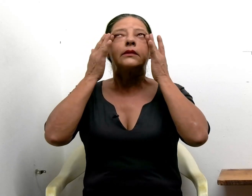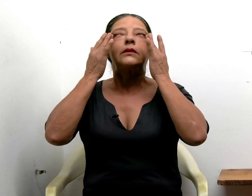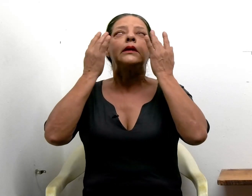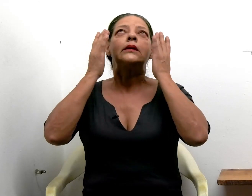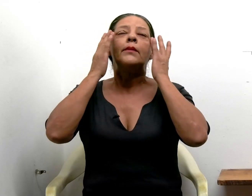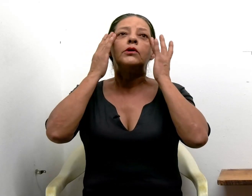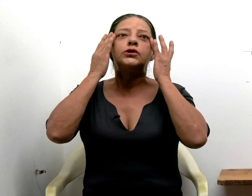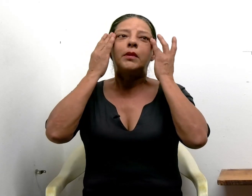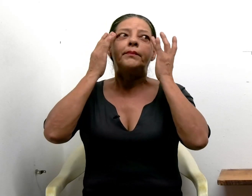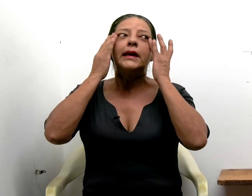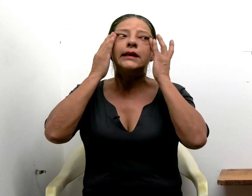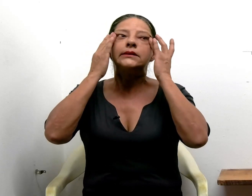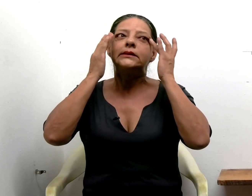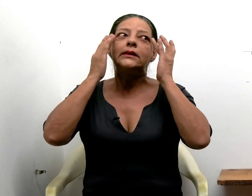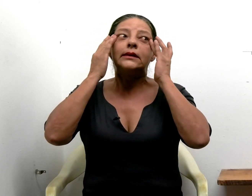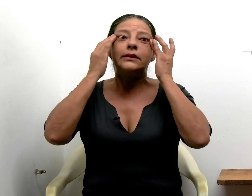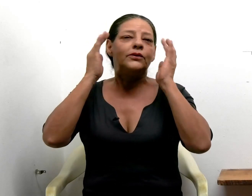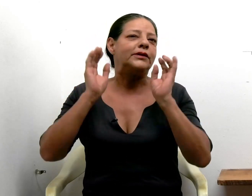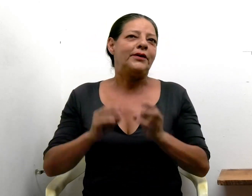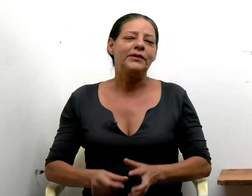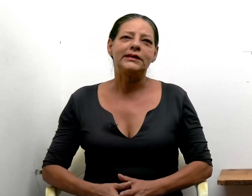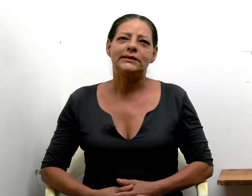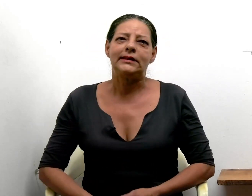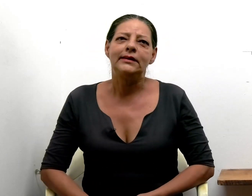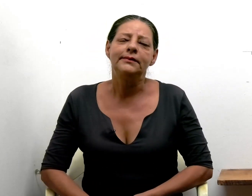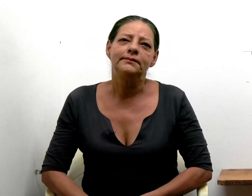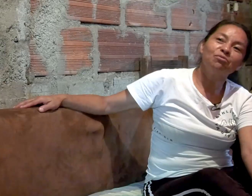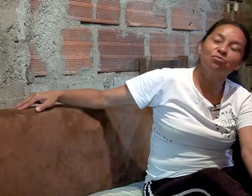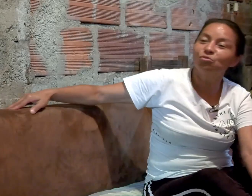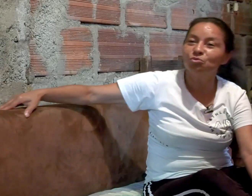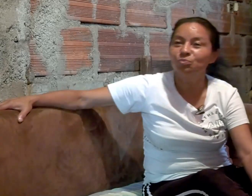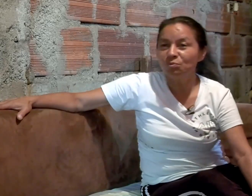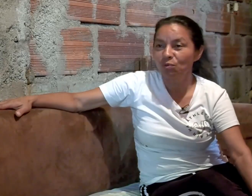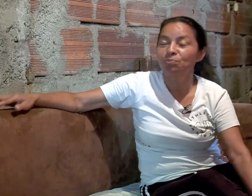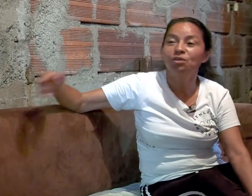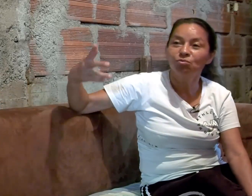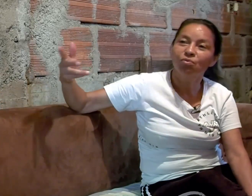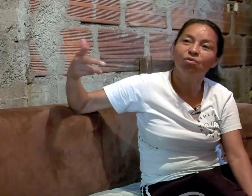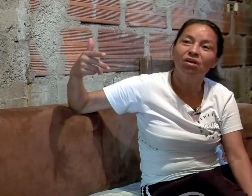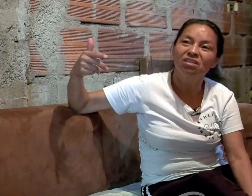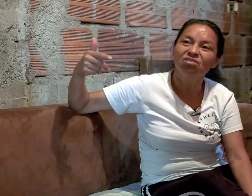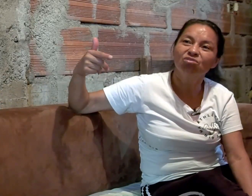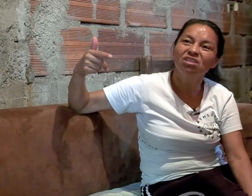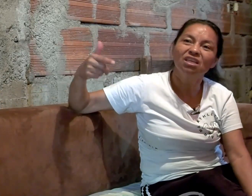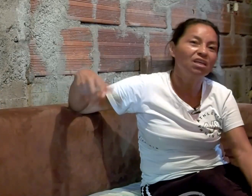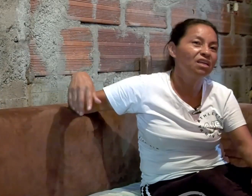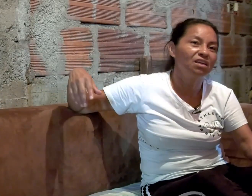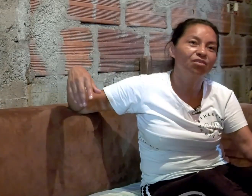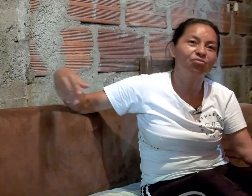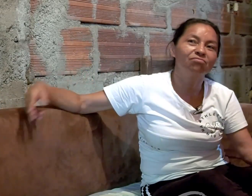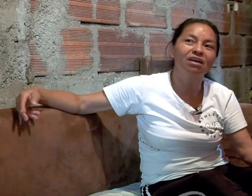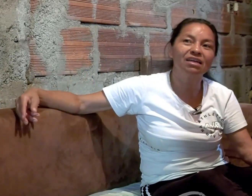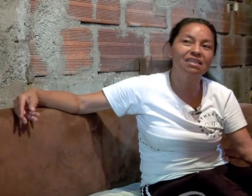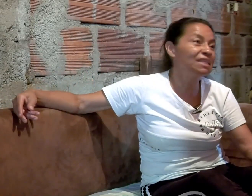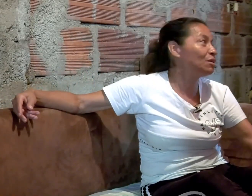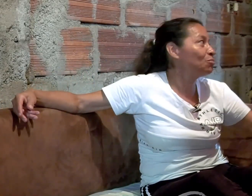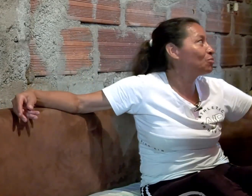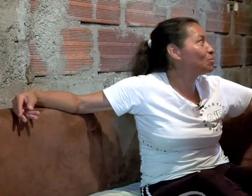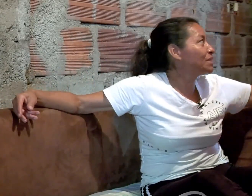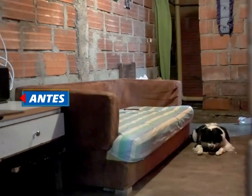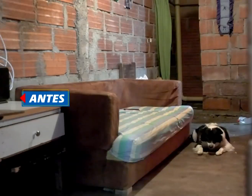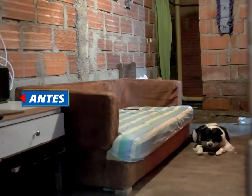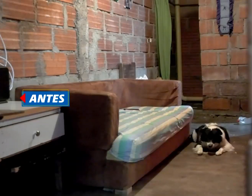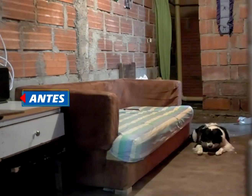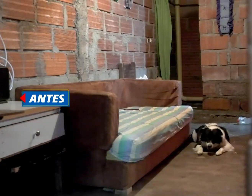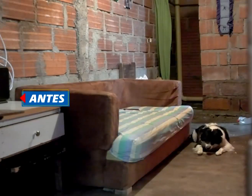Tranquilo. Te llamó los papeles y nos dijeron que sí. Nosotros supimos fue por eso, por esas cosas de... A esta niña